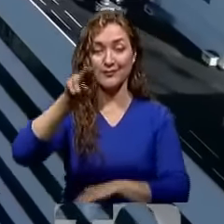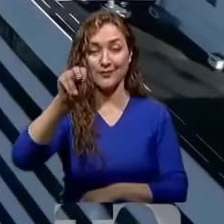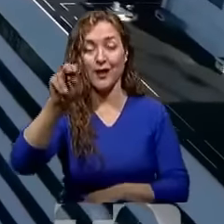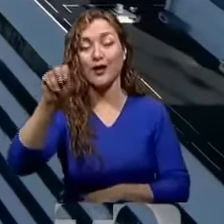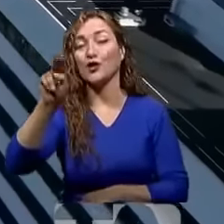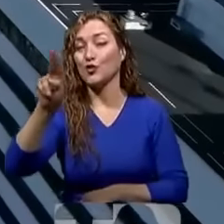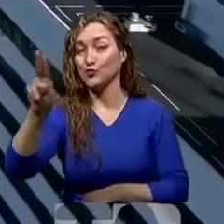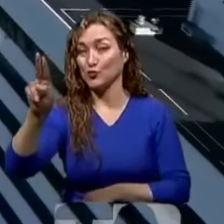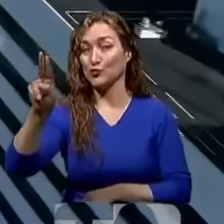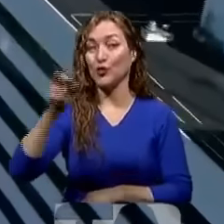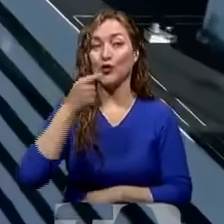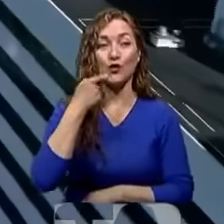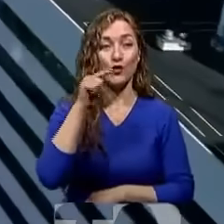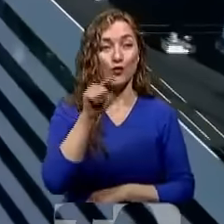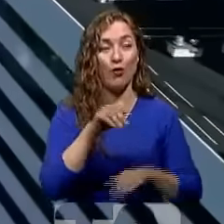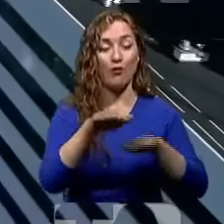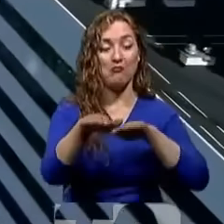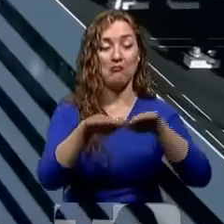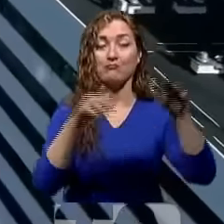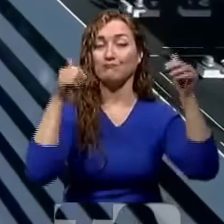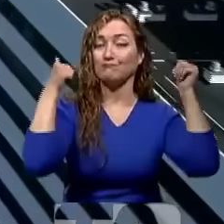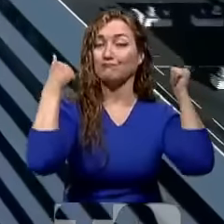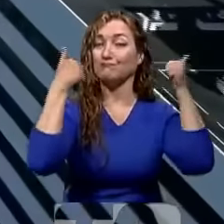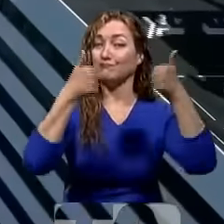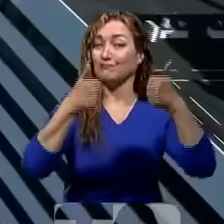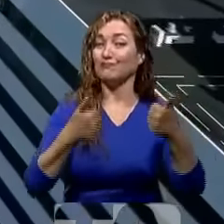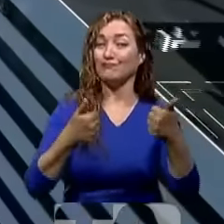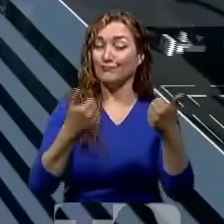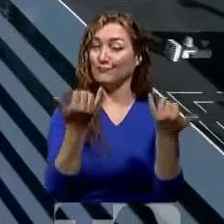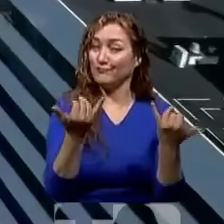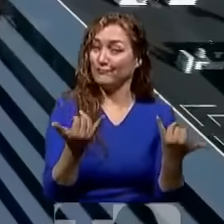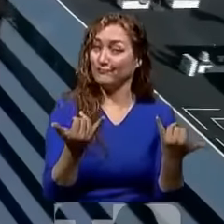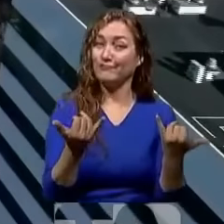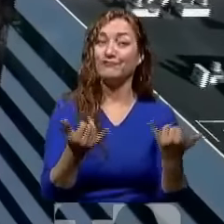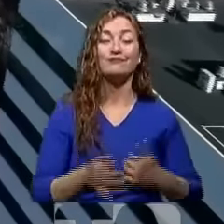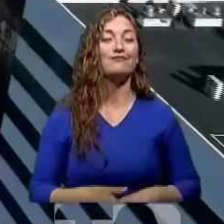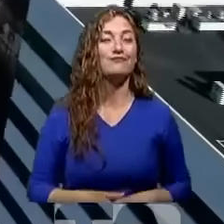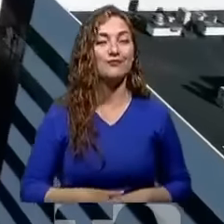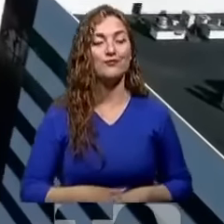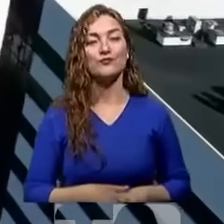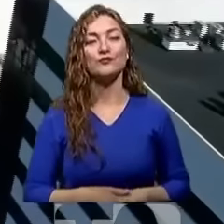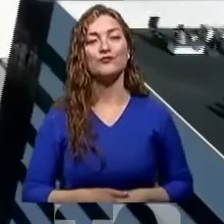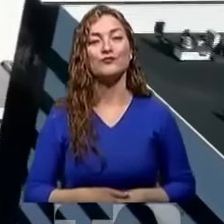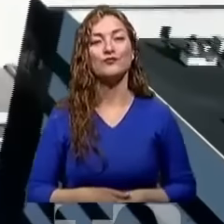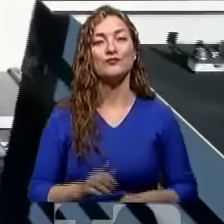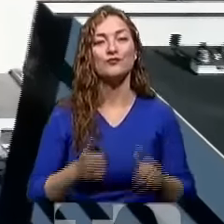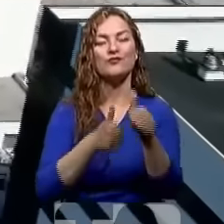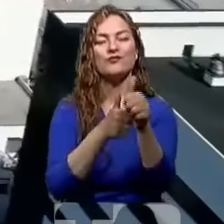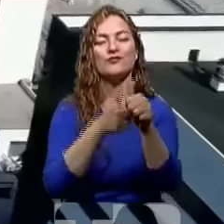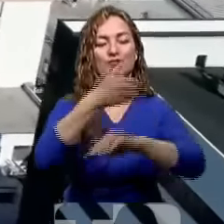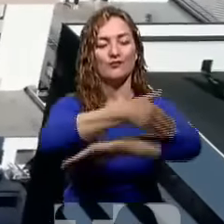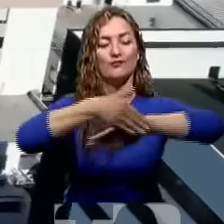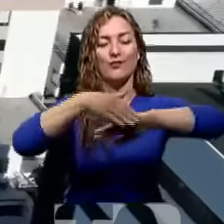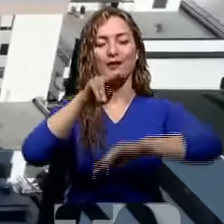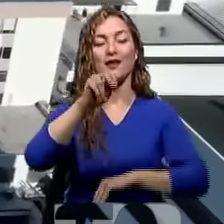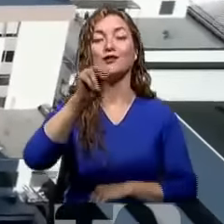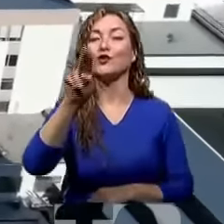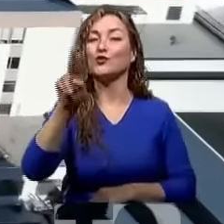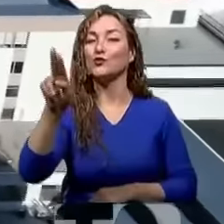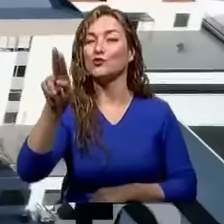está bastante fluido el tráfico a esta hora. Así es, estamos muy cerquita, de hecho, de la Avenida Naciones